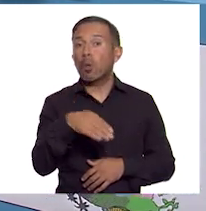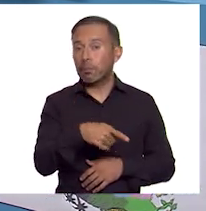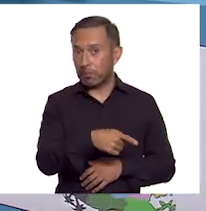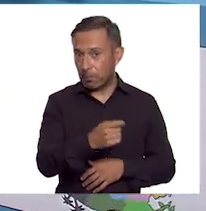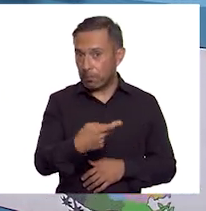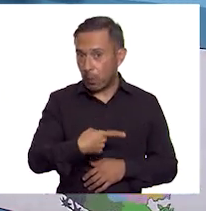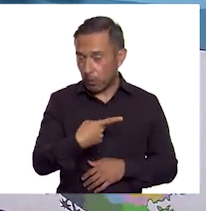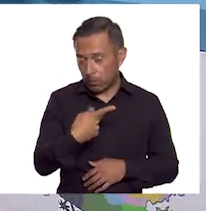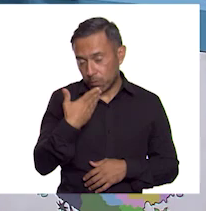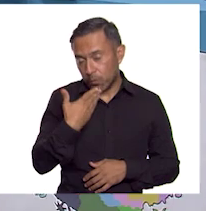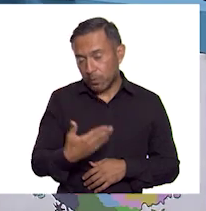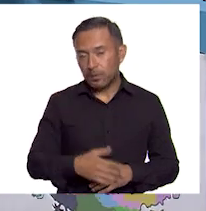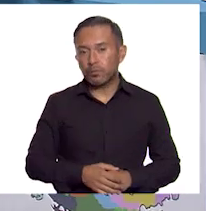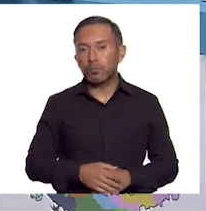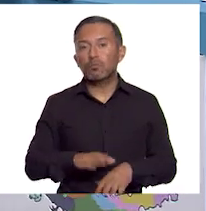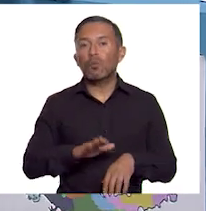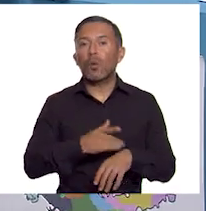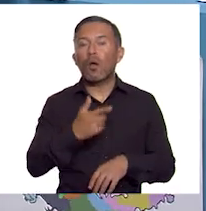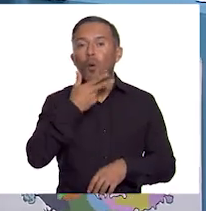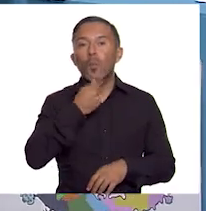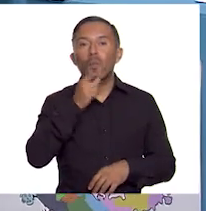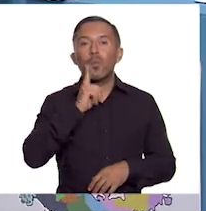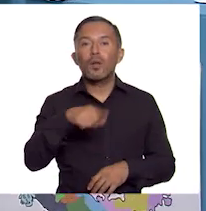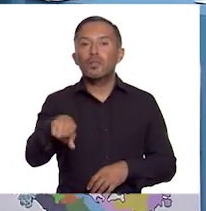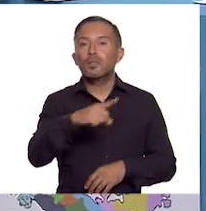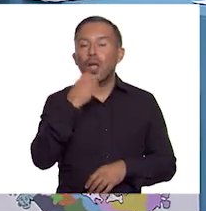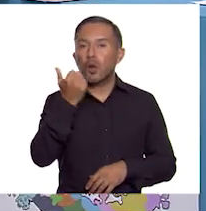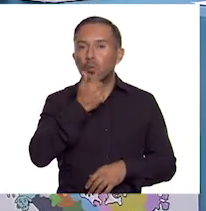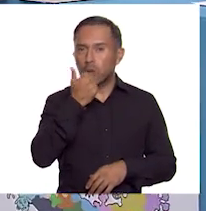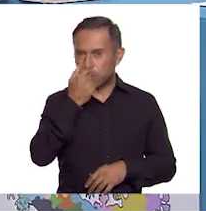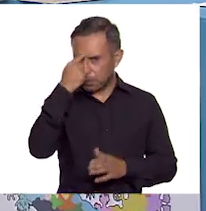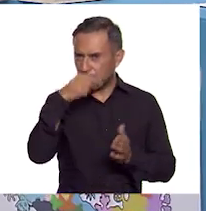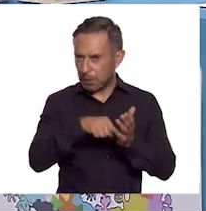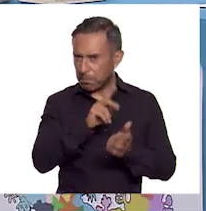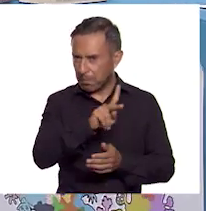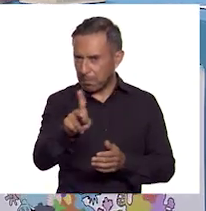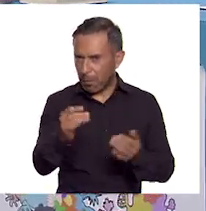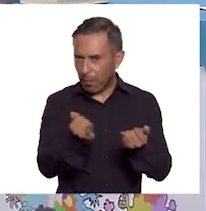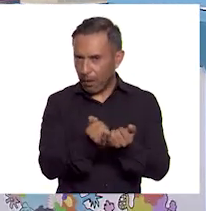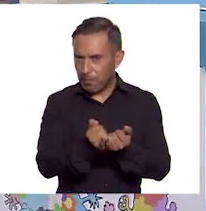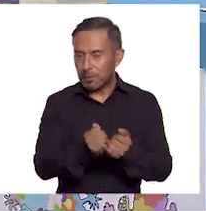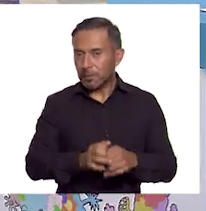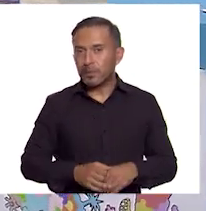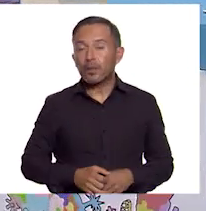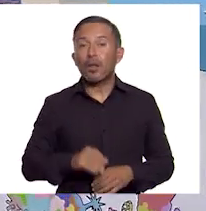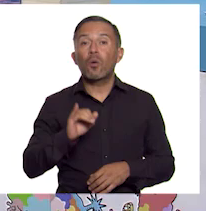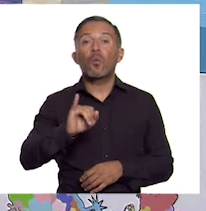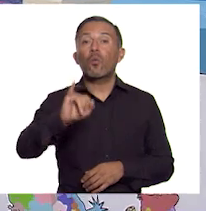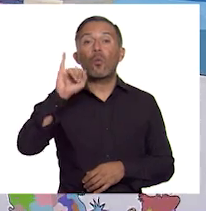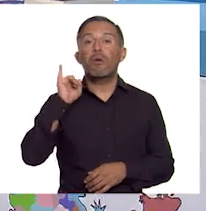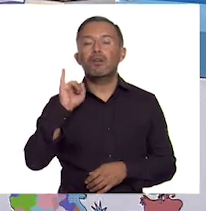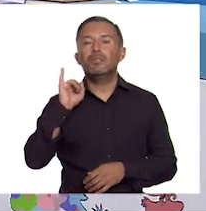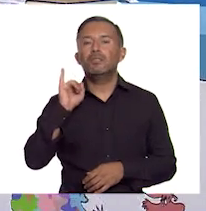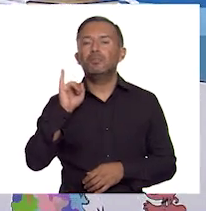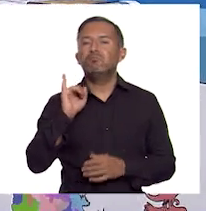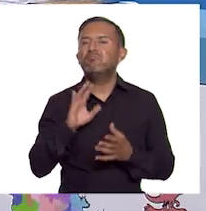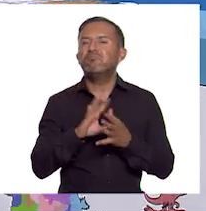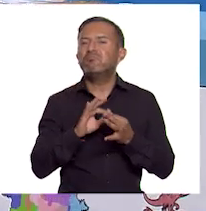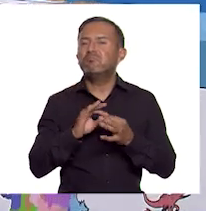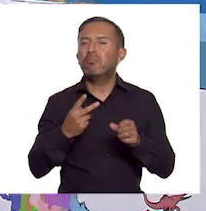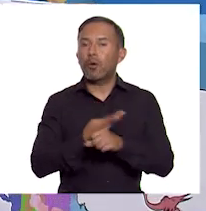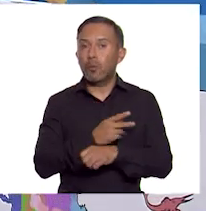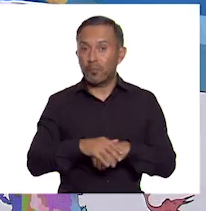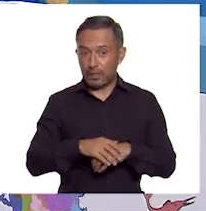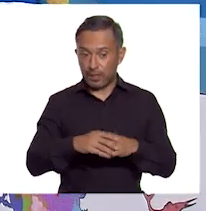porque todos los alumnos y alumnas que nos acompañan seguramente les sucedió lo mismo. La intención de lo que hicimos el jueves fue mostrar que el contenido de